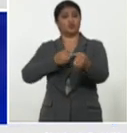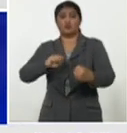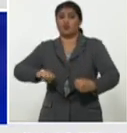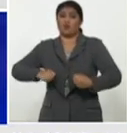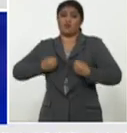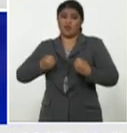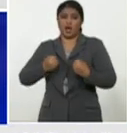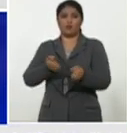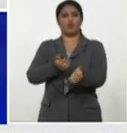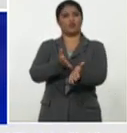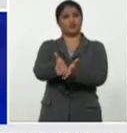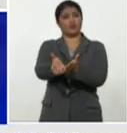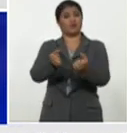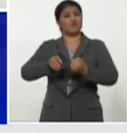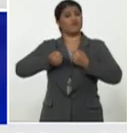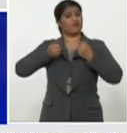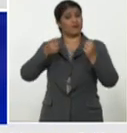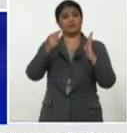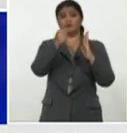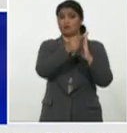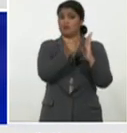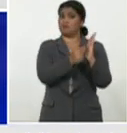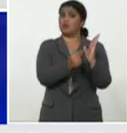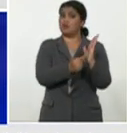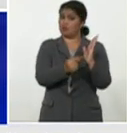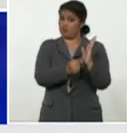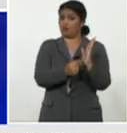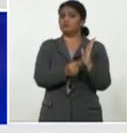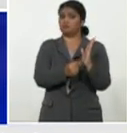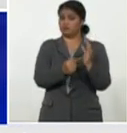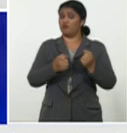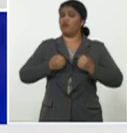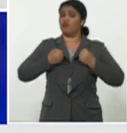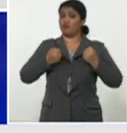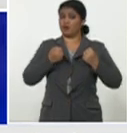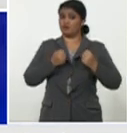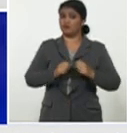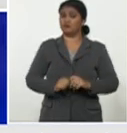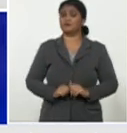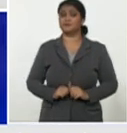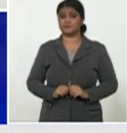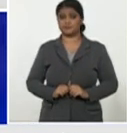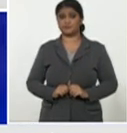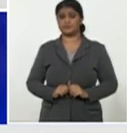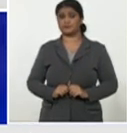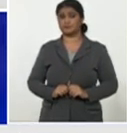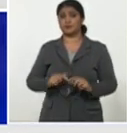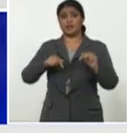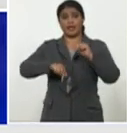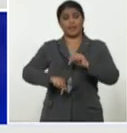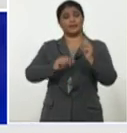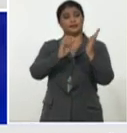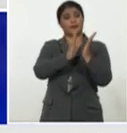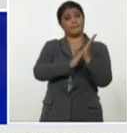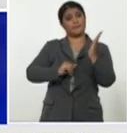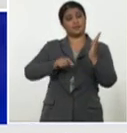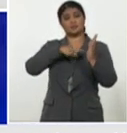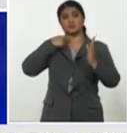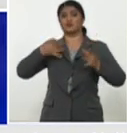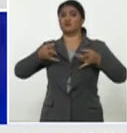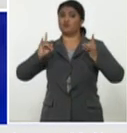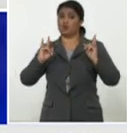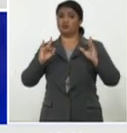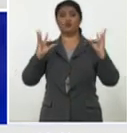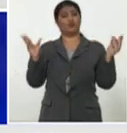adoptando medidas todavía mucho mayores. Lamentablemente en este mes han fallecido